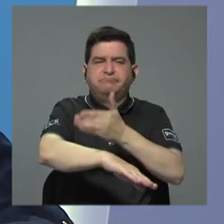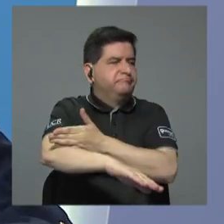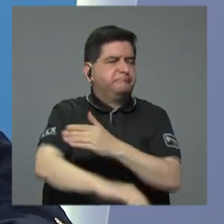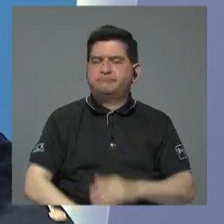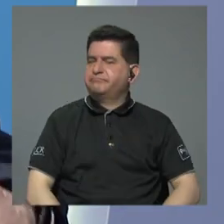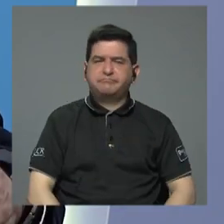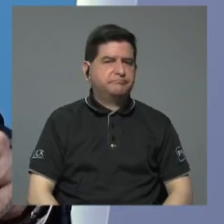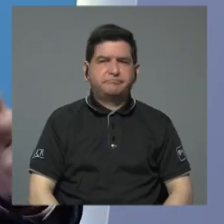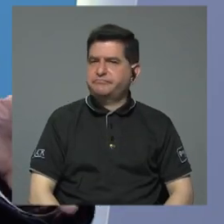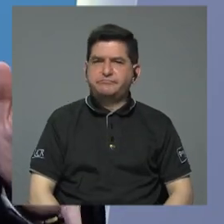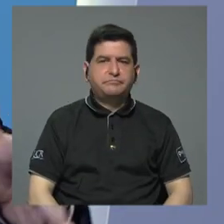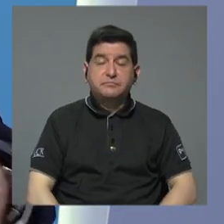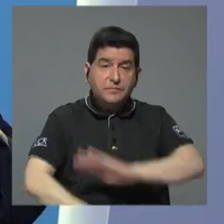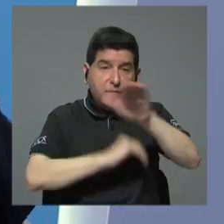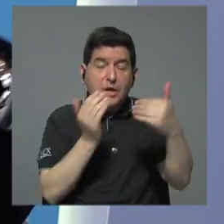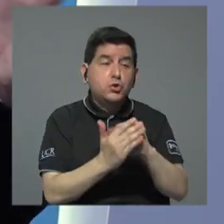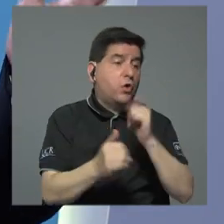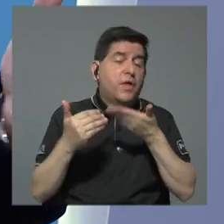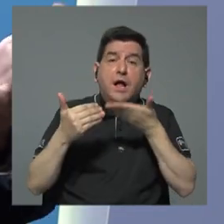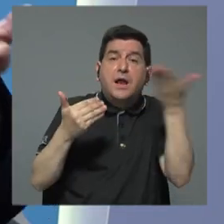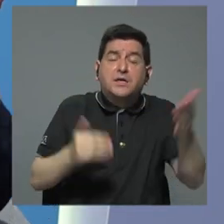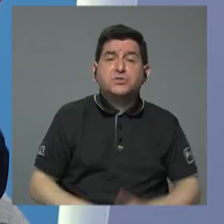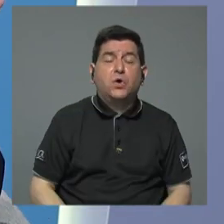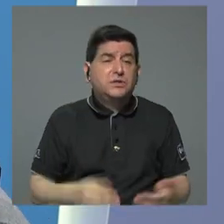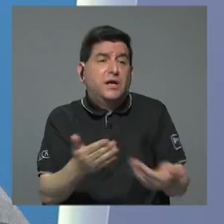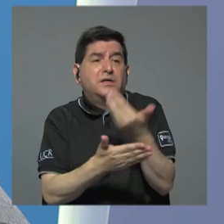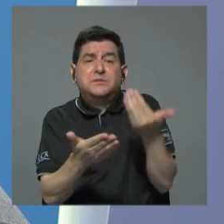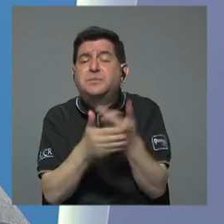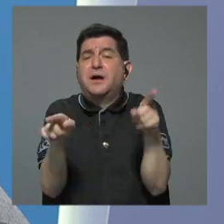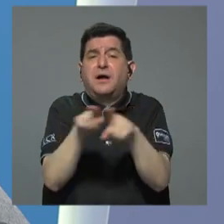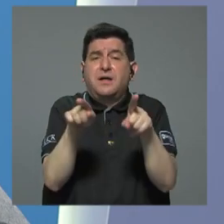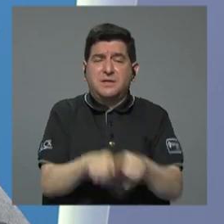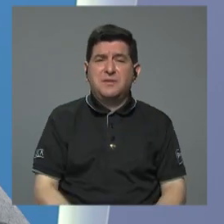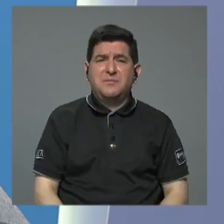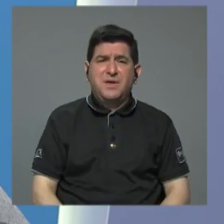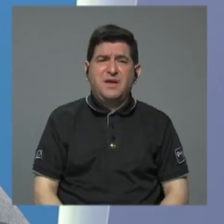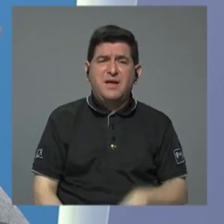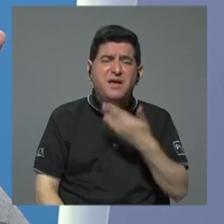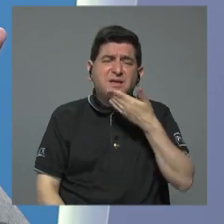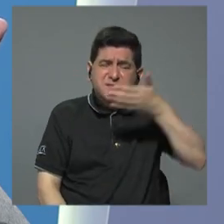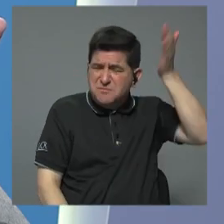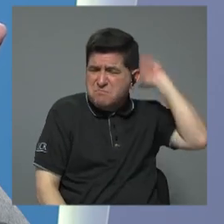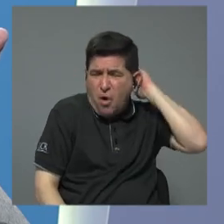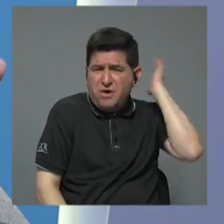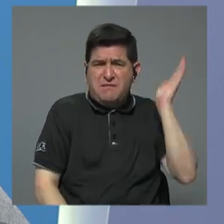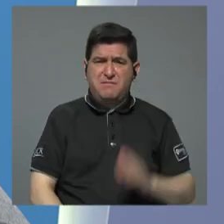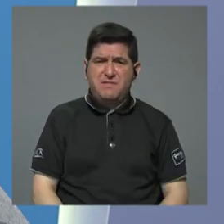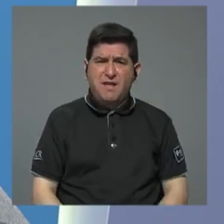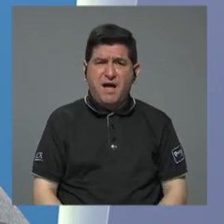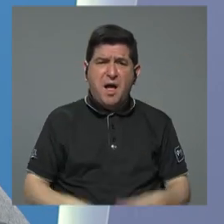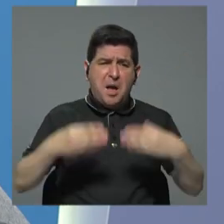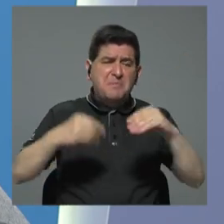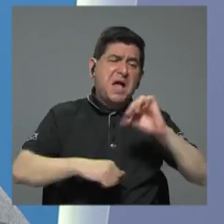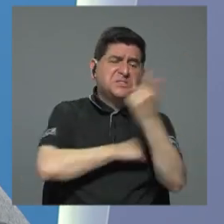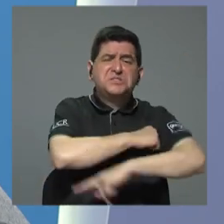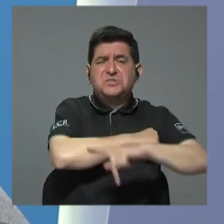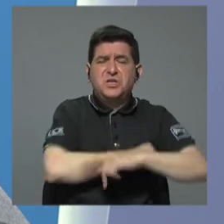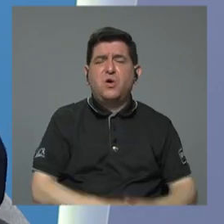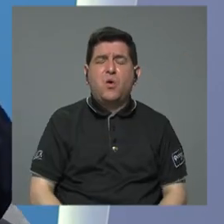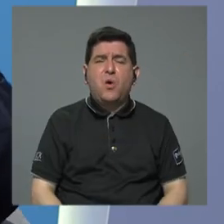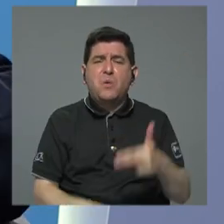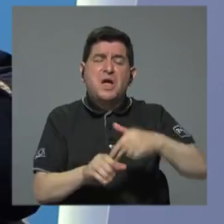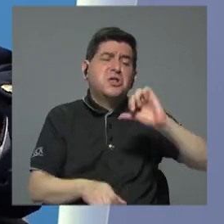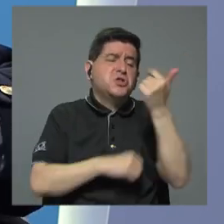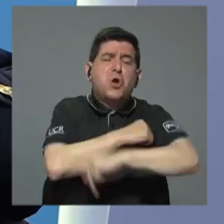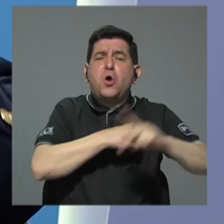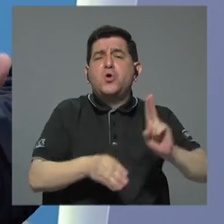¿verdad? Y todas las otras cosas para renovarnos también, eso es como una gran hipocresía. Gastaríamos plásticos de otros países, petróleo de otros